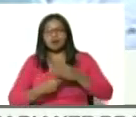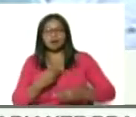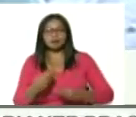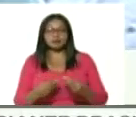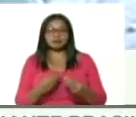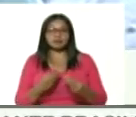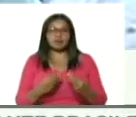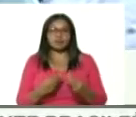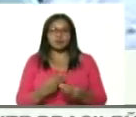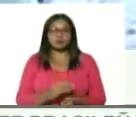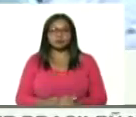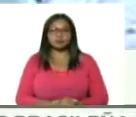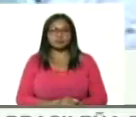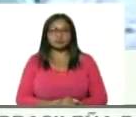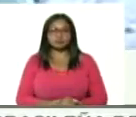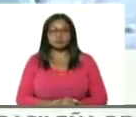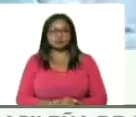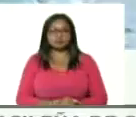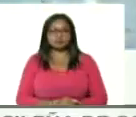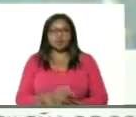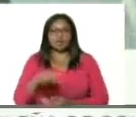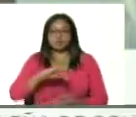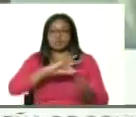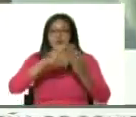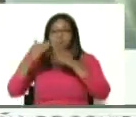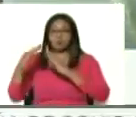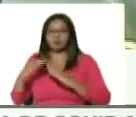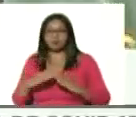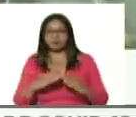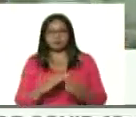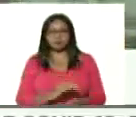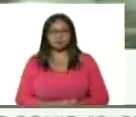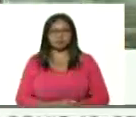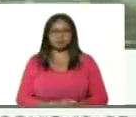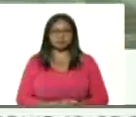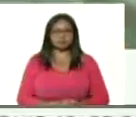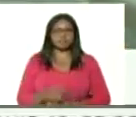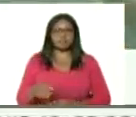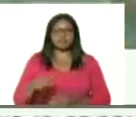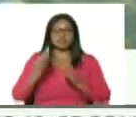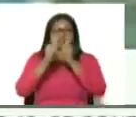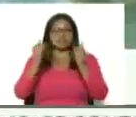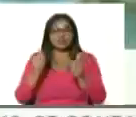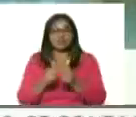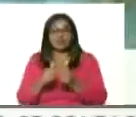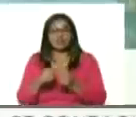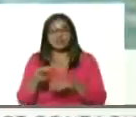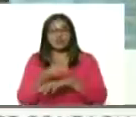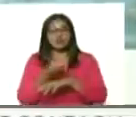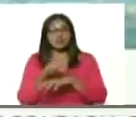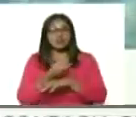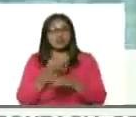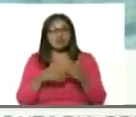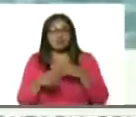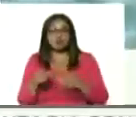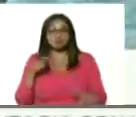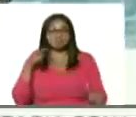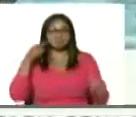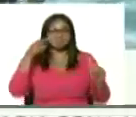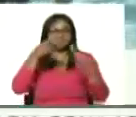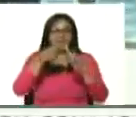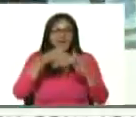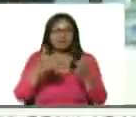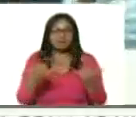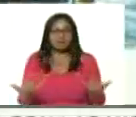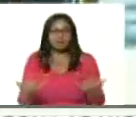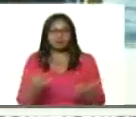este gran territorio comunal. Este sistema de gobierno, presidente, va adelante.